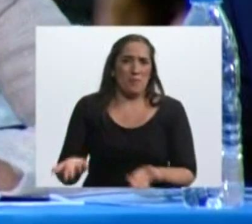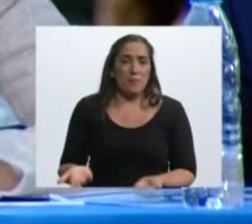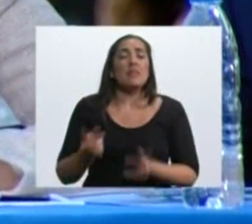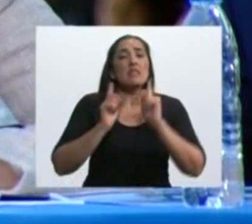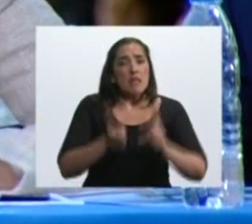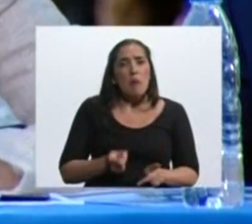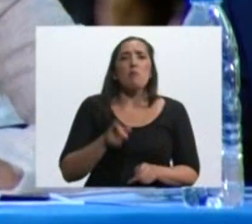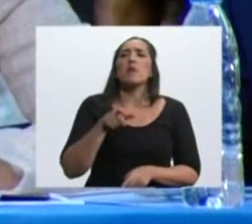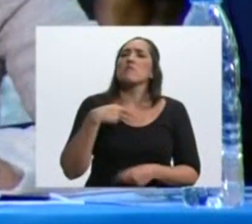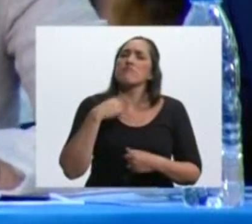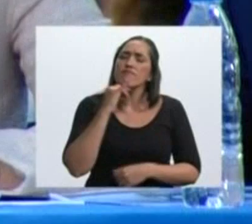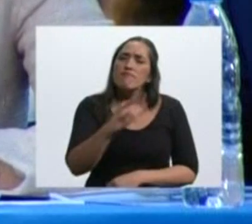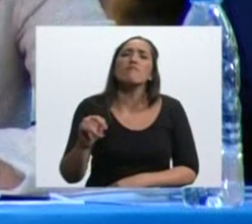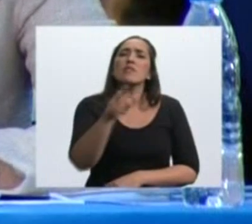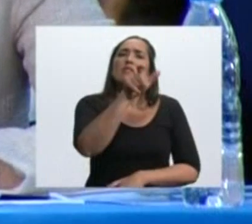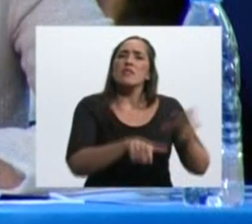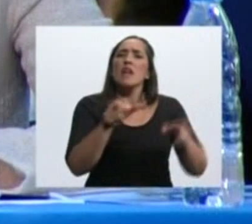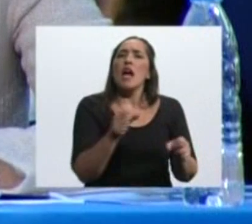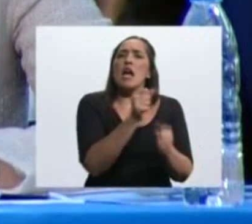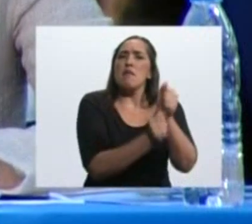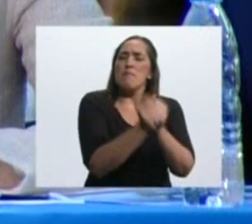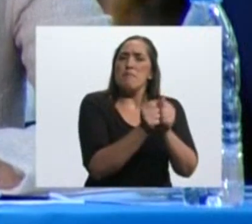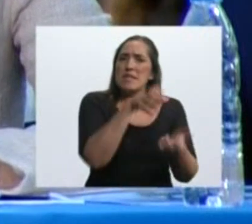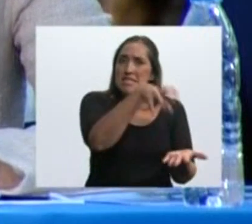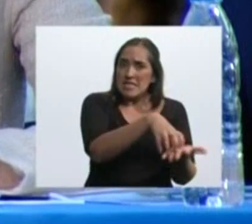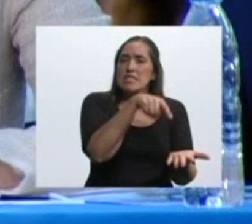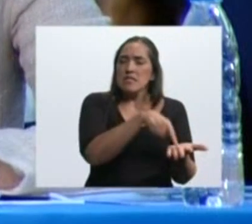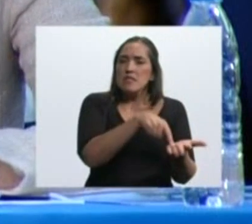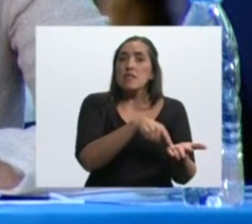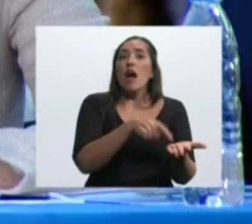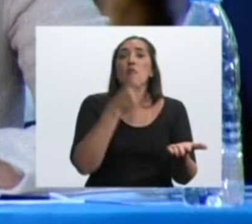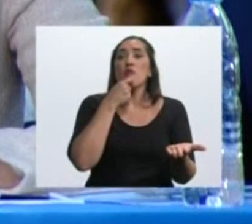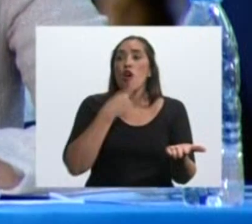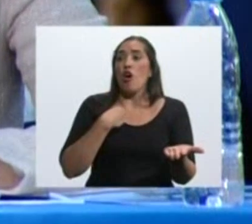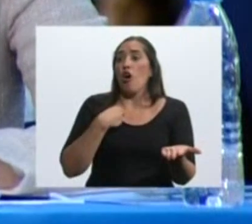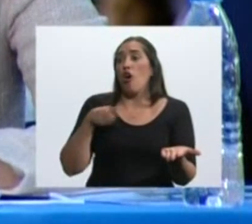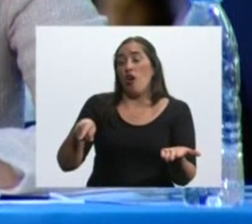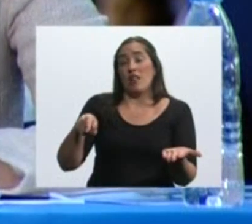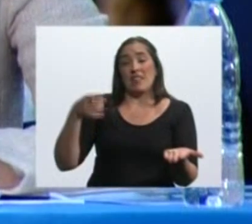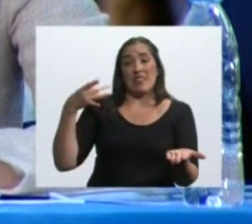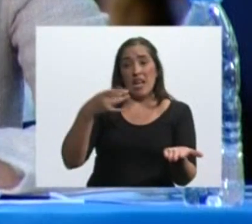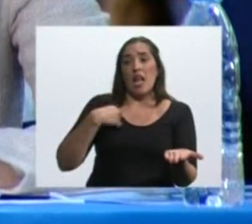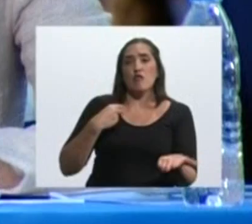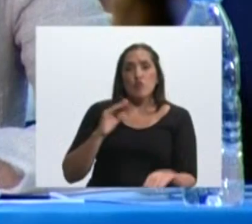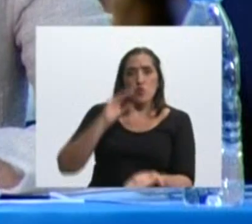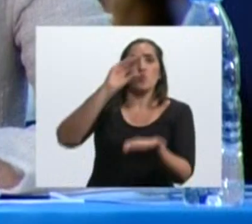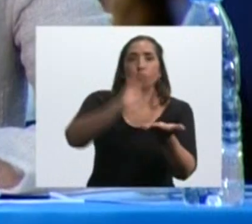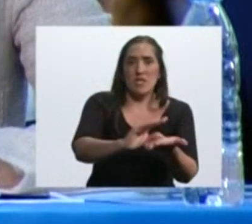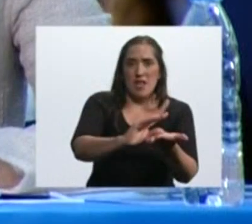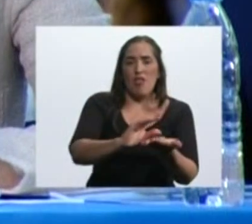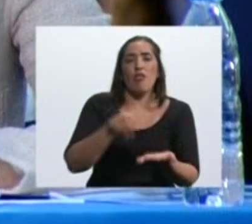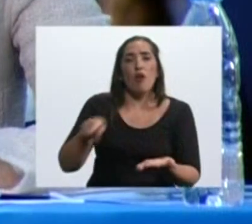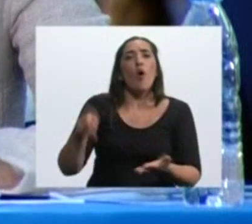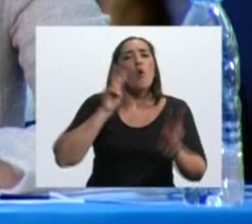empresarios, para que piensen también que al estar subsidiado también el transporte, estamos contribuyendo a